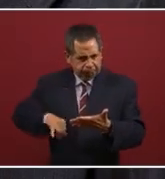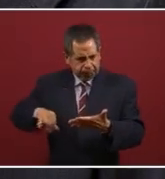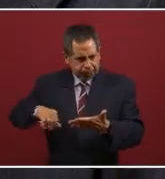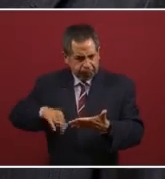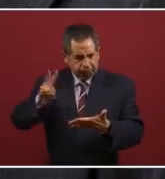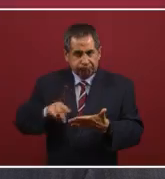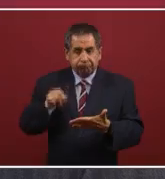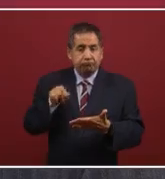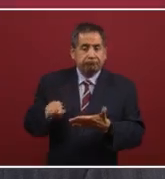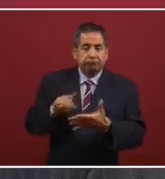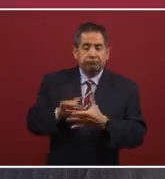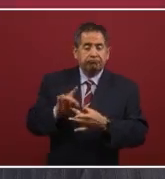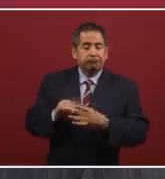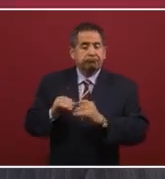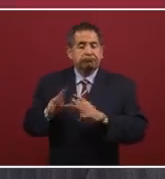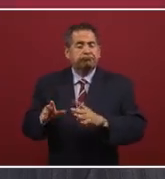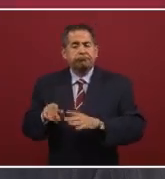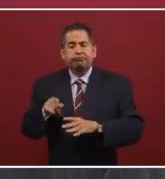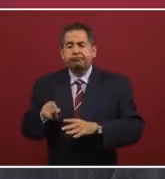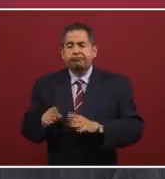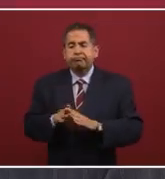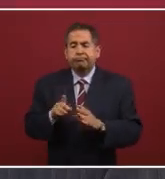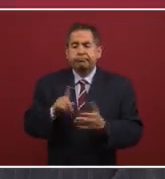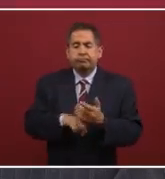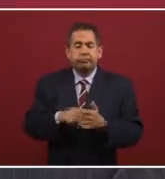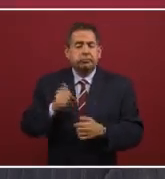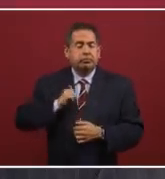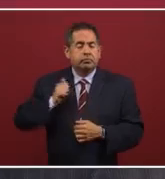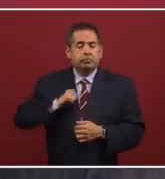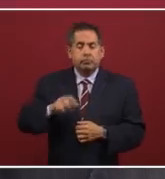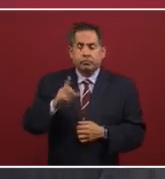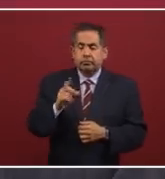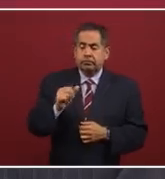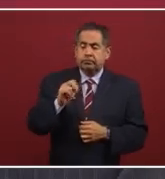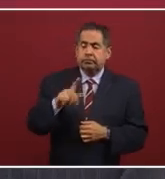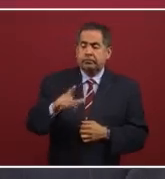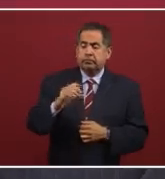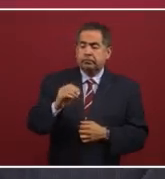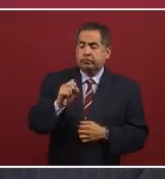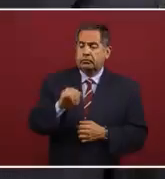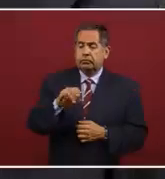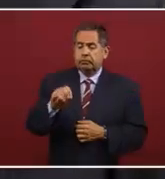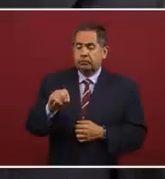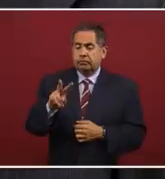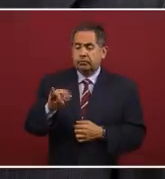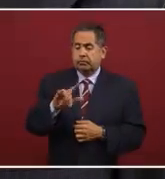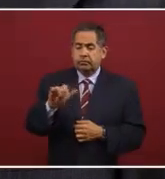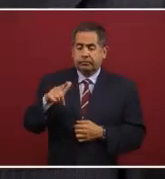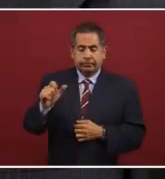porque habla de cómo don Daniel Cosío Villegas decía, y es cierto,